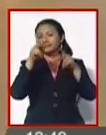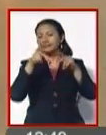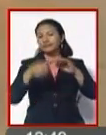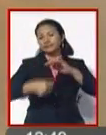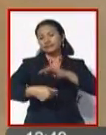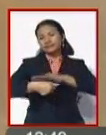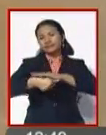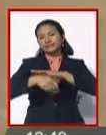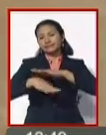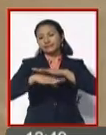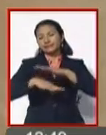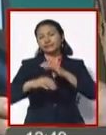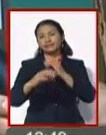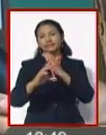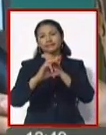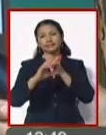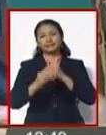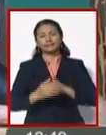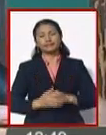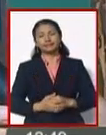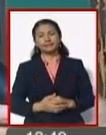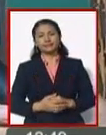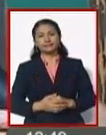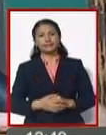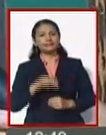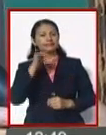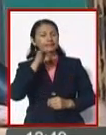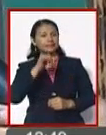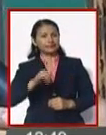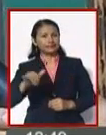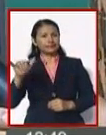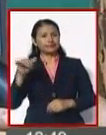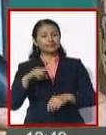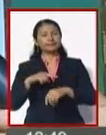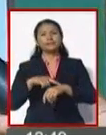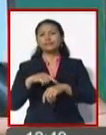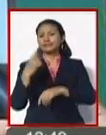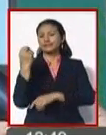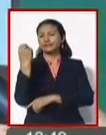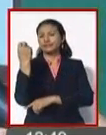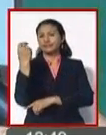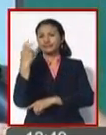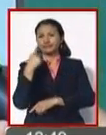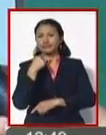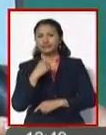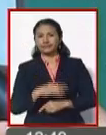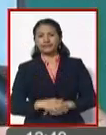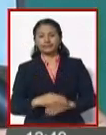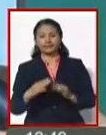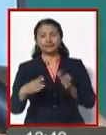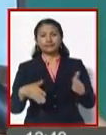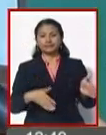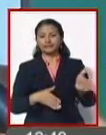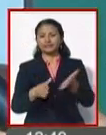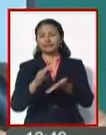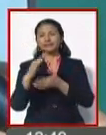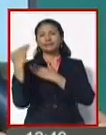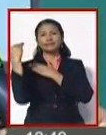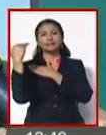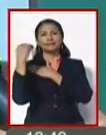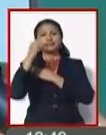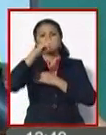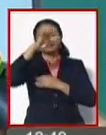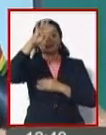víctima descansaba bajo el motorizado. Esto sucedió el día de ayer, casi al mediodía, en la carretera Santa